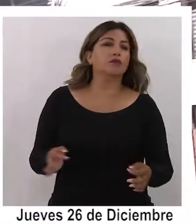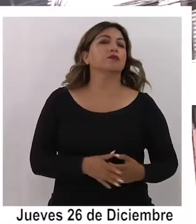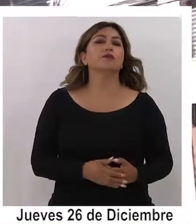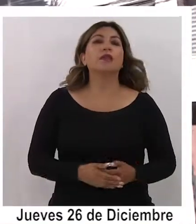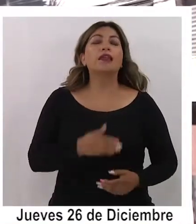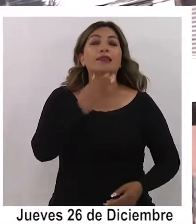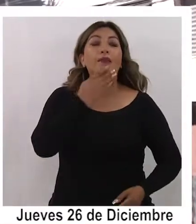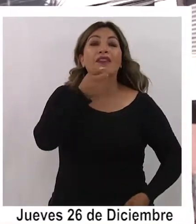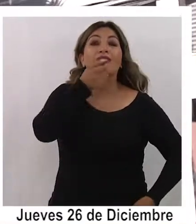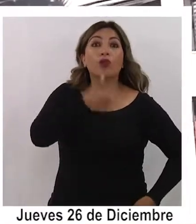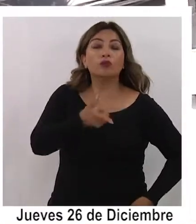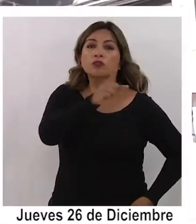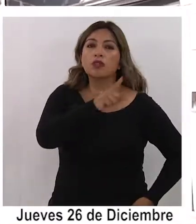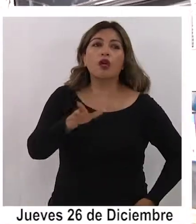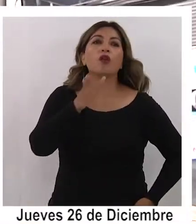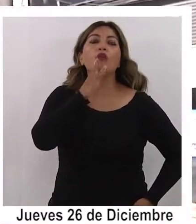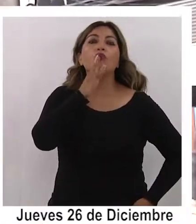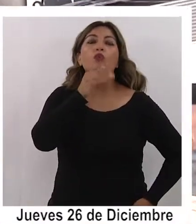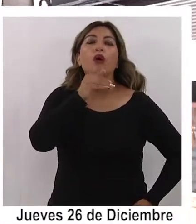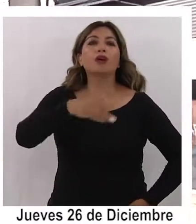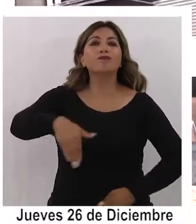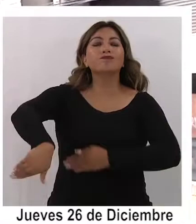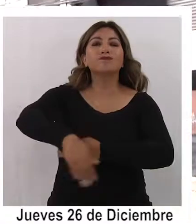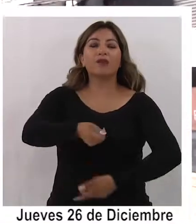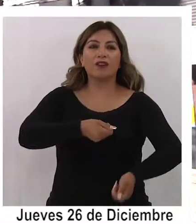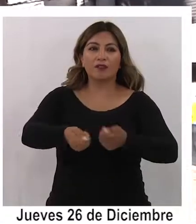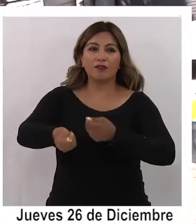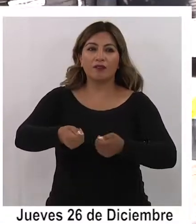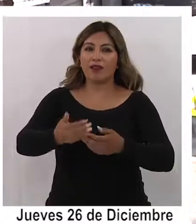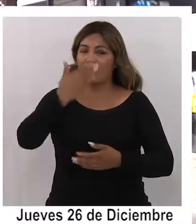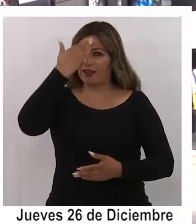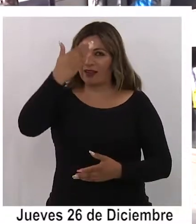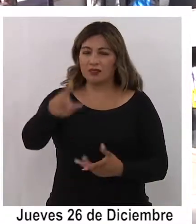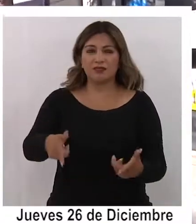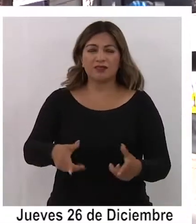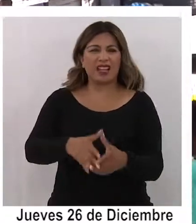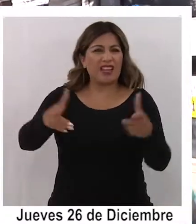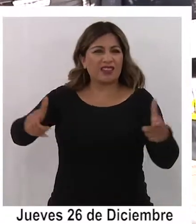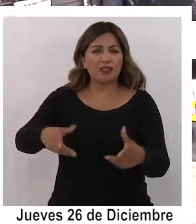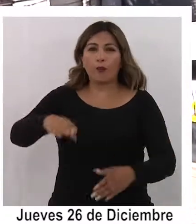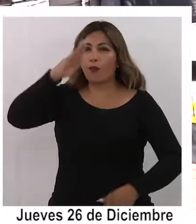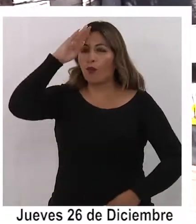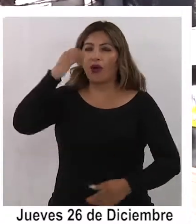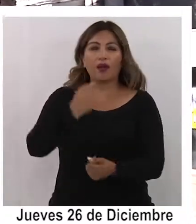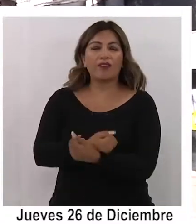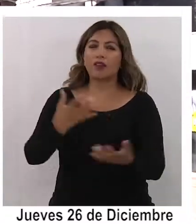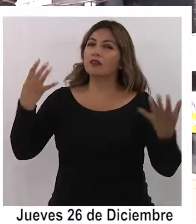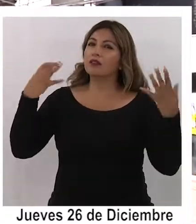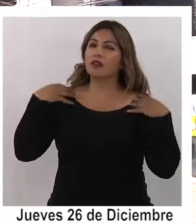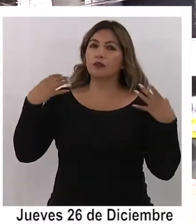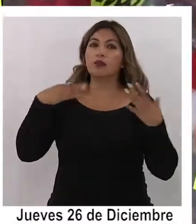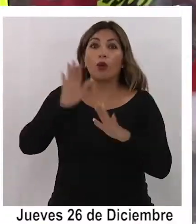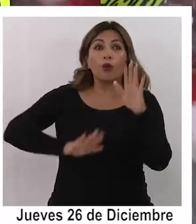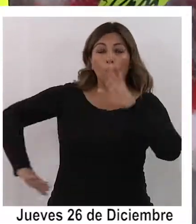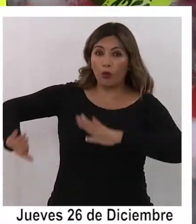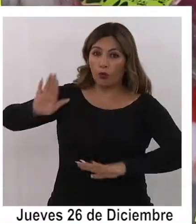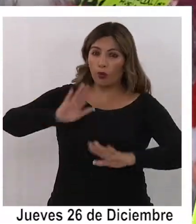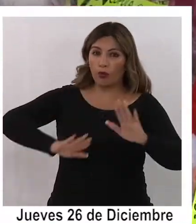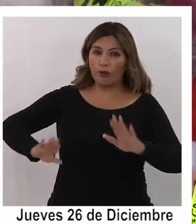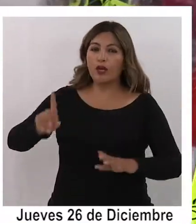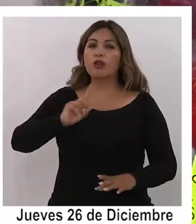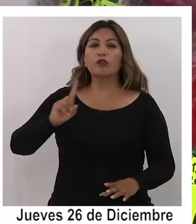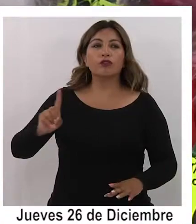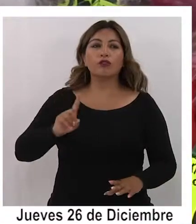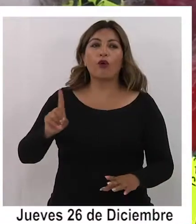También denunciaron que no había ambulantes frente a las grandes tiendas, porque Carabineros se encargó de resguardarlas